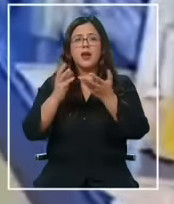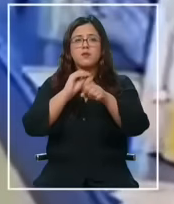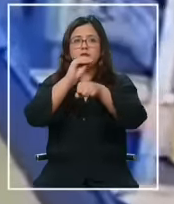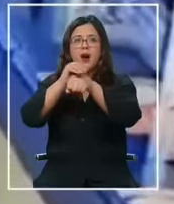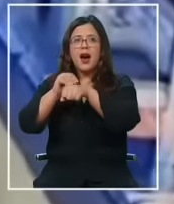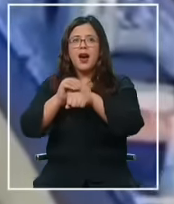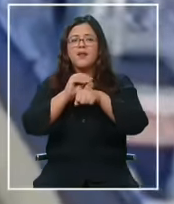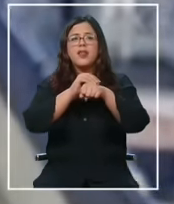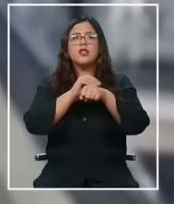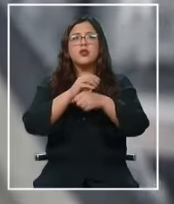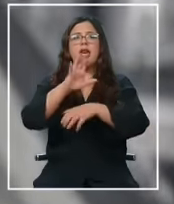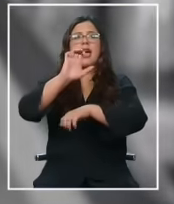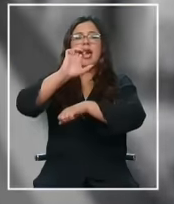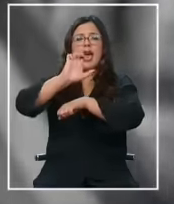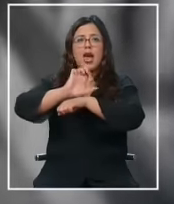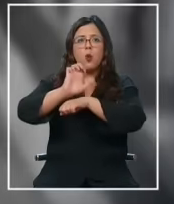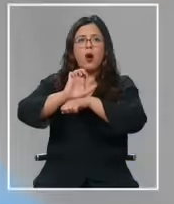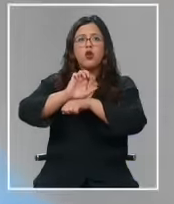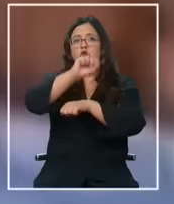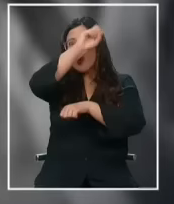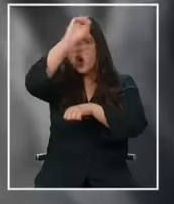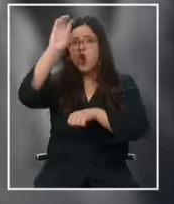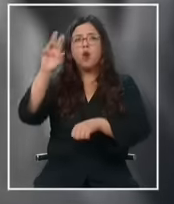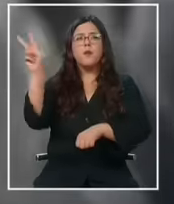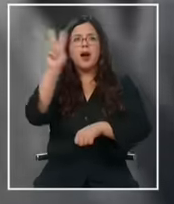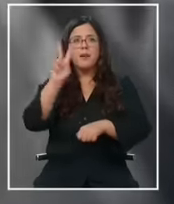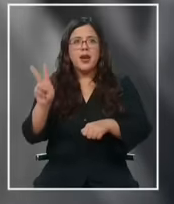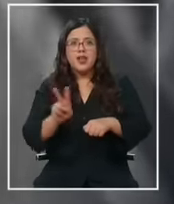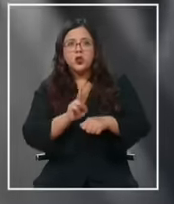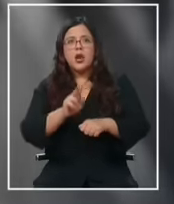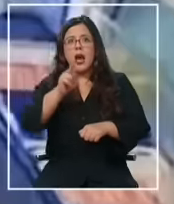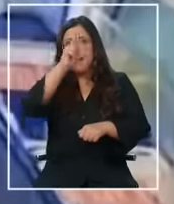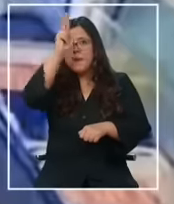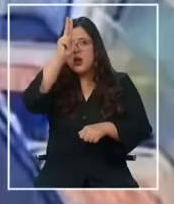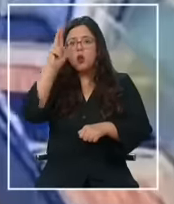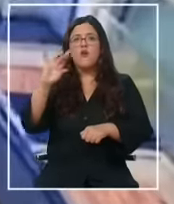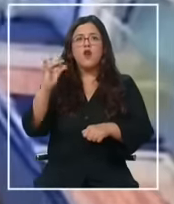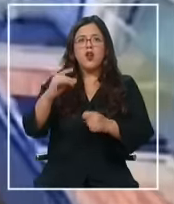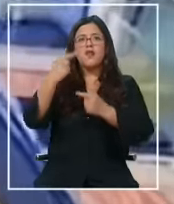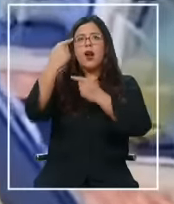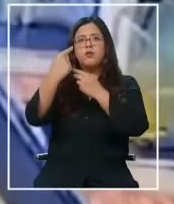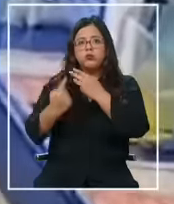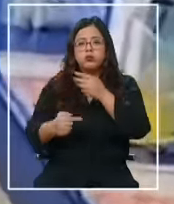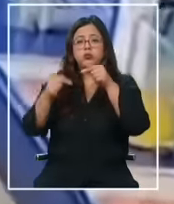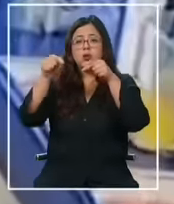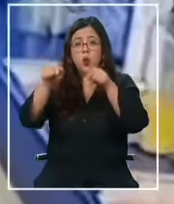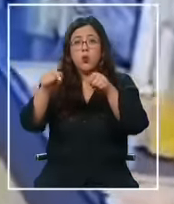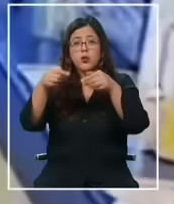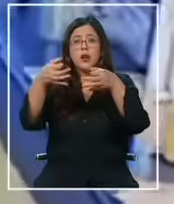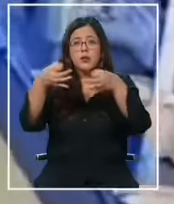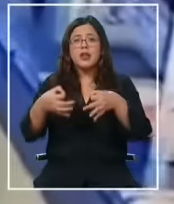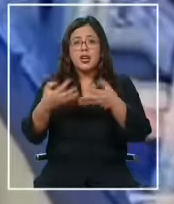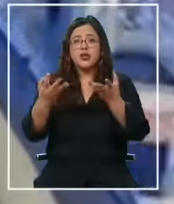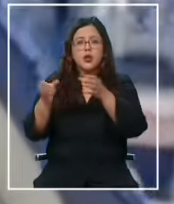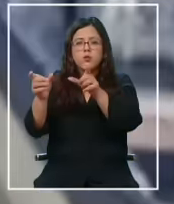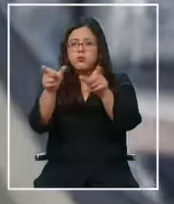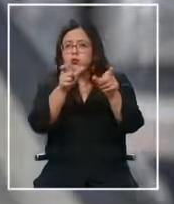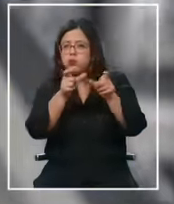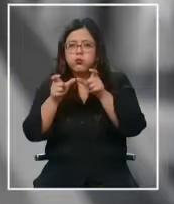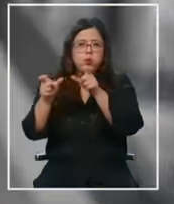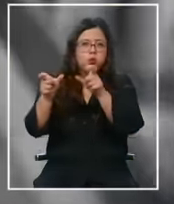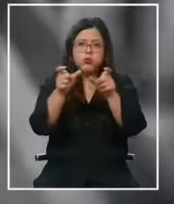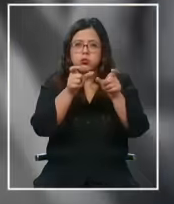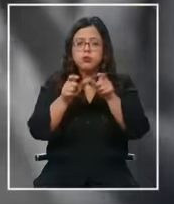Bolivia, Perú, Ecuador, Colombia y Venezuela permanecieron activas. Situación clave que desencadenó todo. Con todos